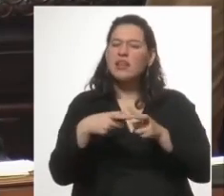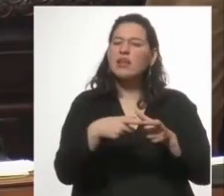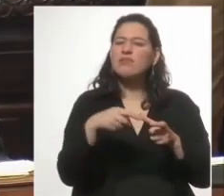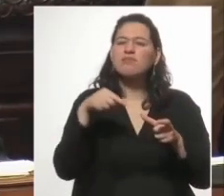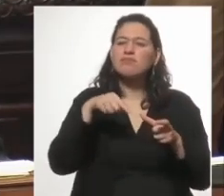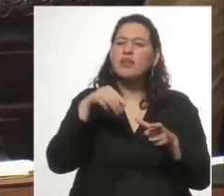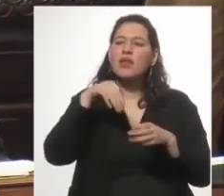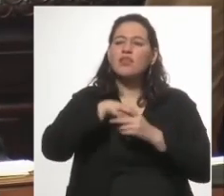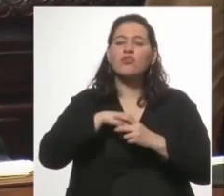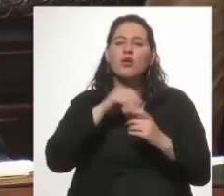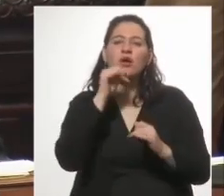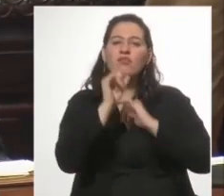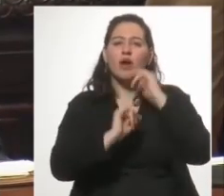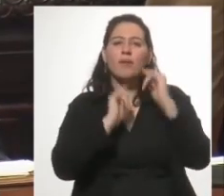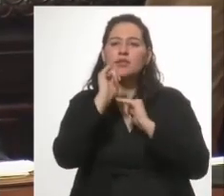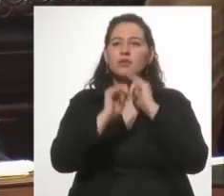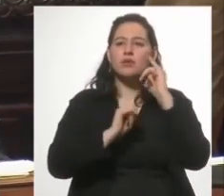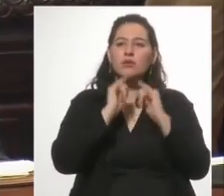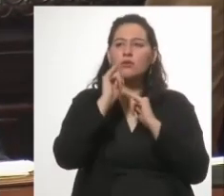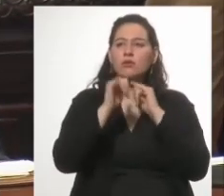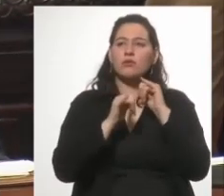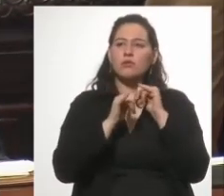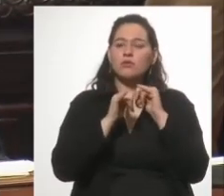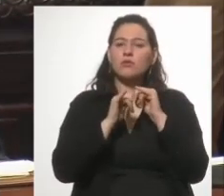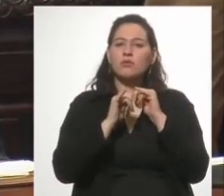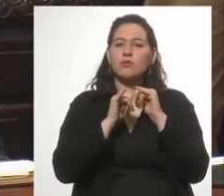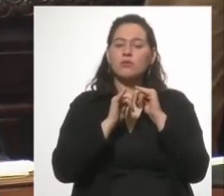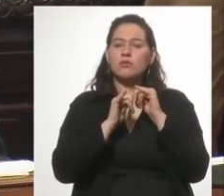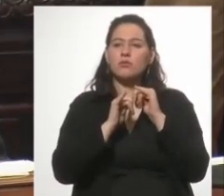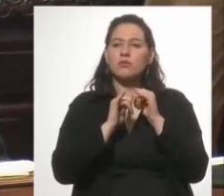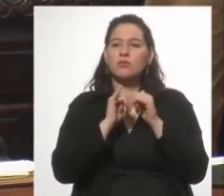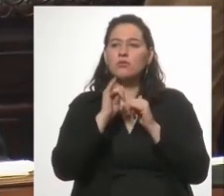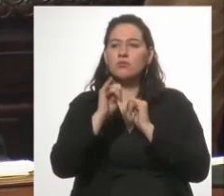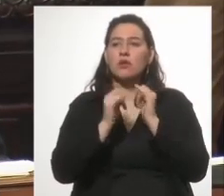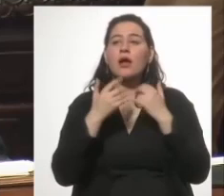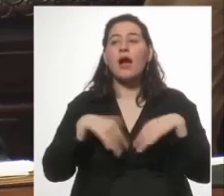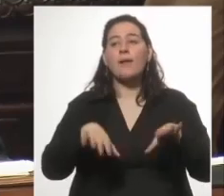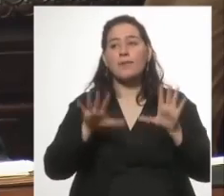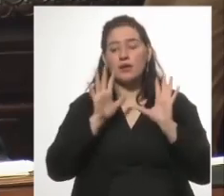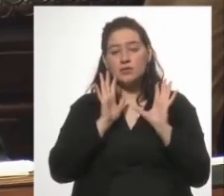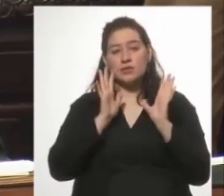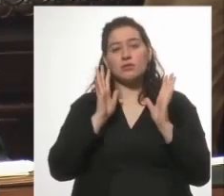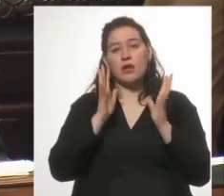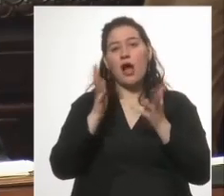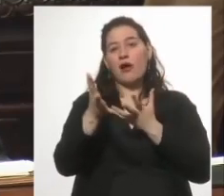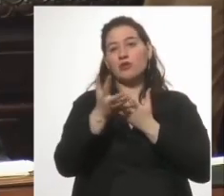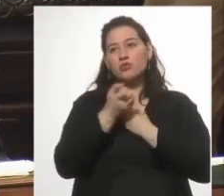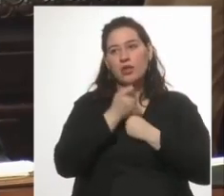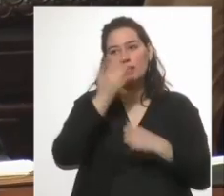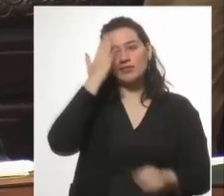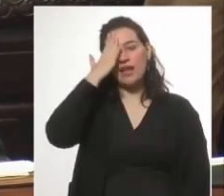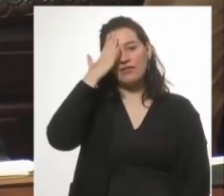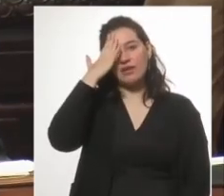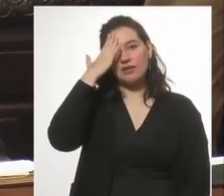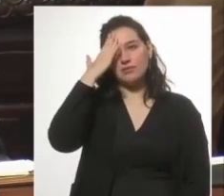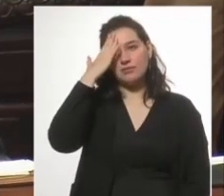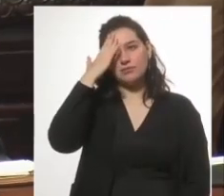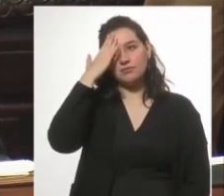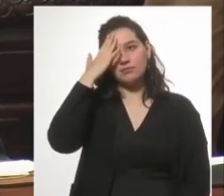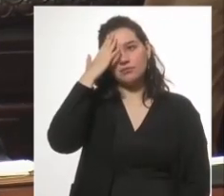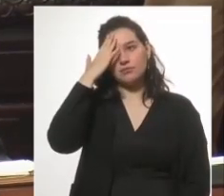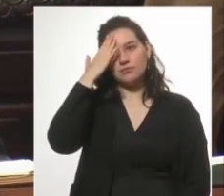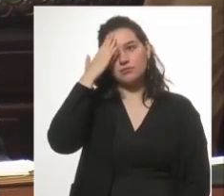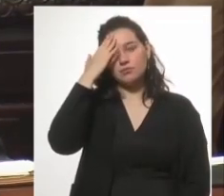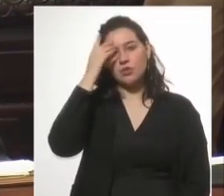había información que podía tal vez llevar al paradero de